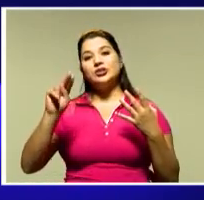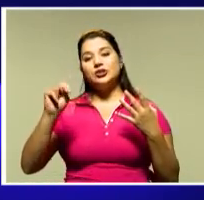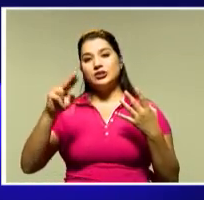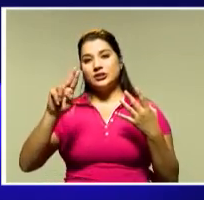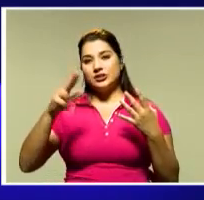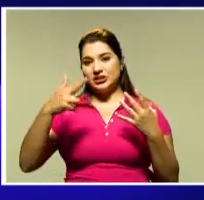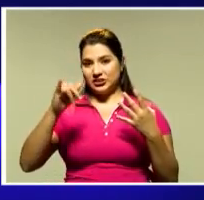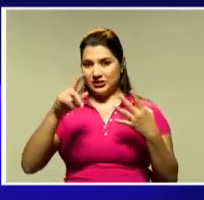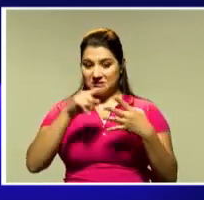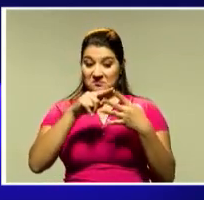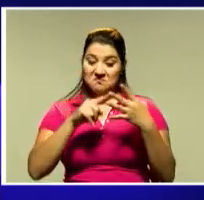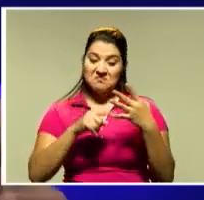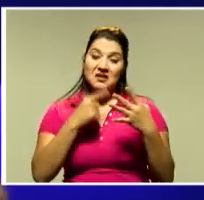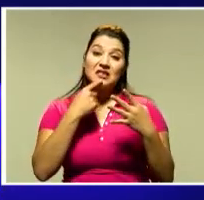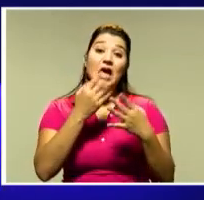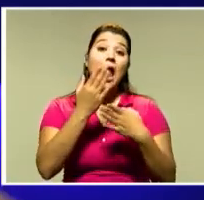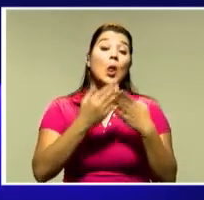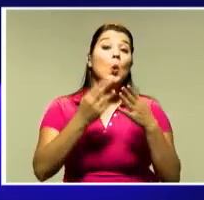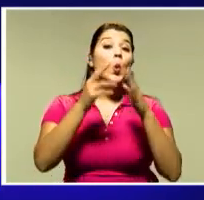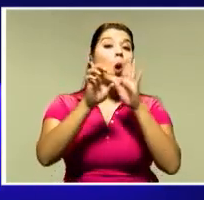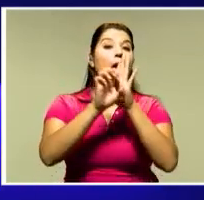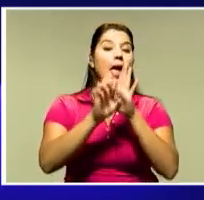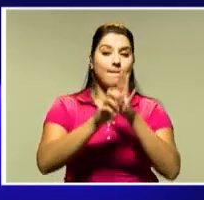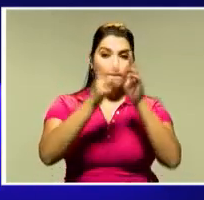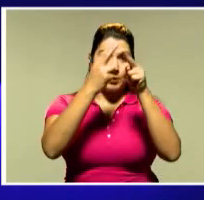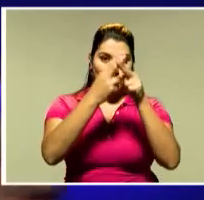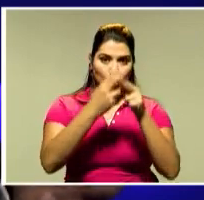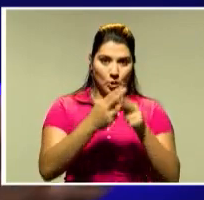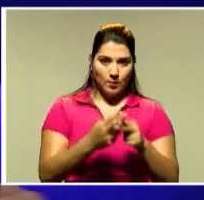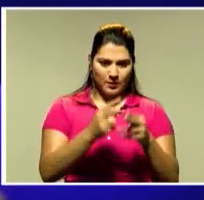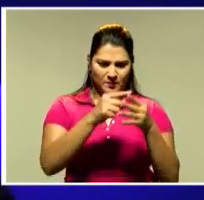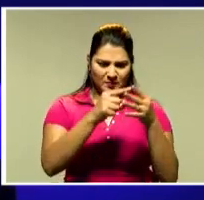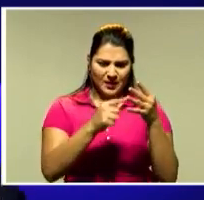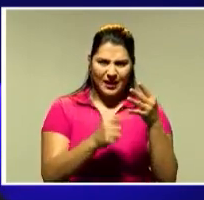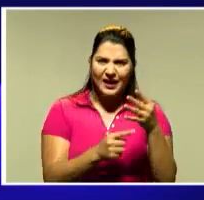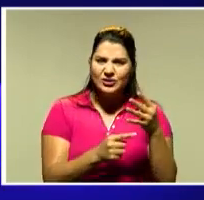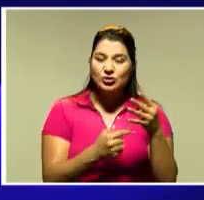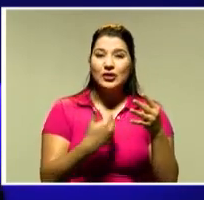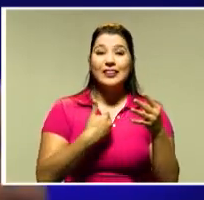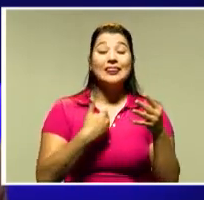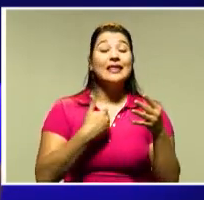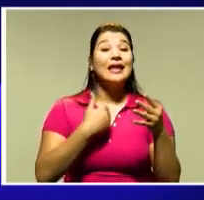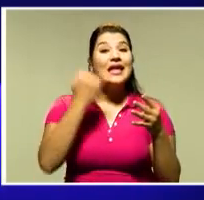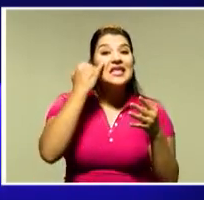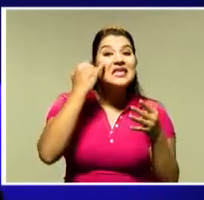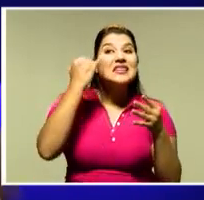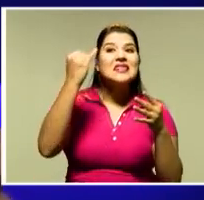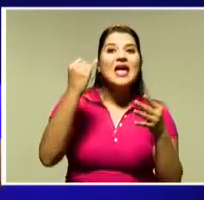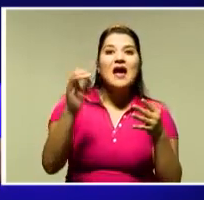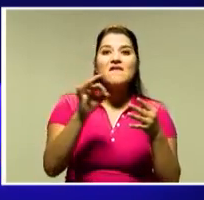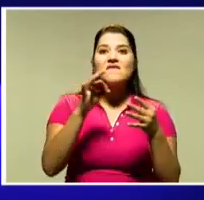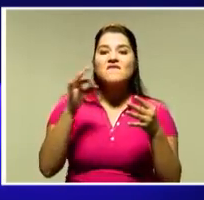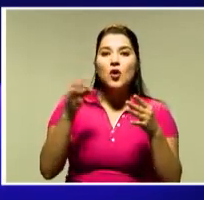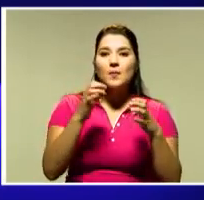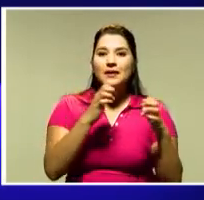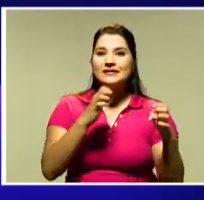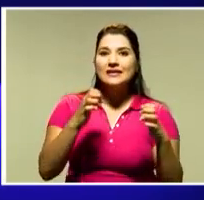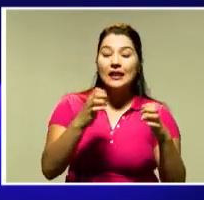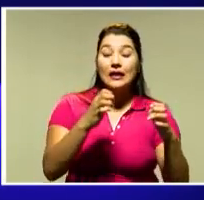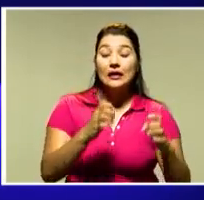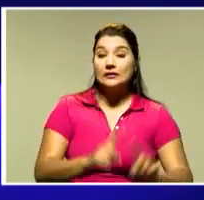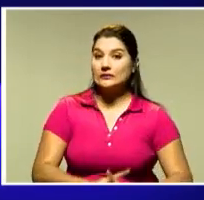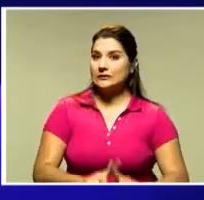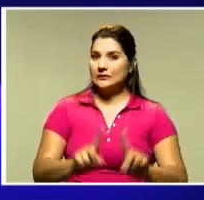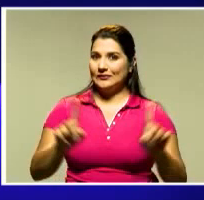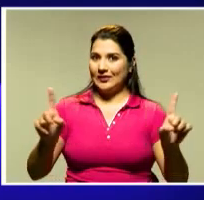decir solo algunos nombres que expresan públicamente idearios, formas, estrategias de abordar la realidad muy,